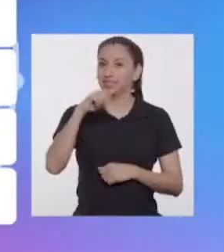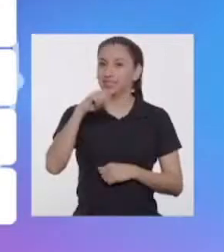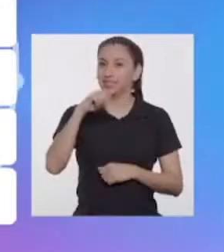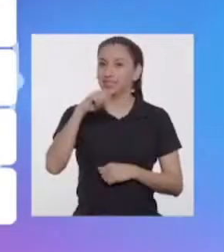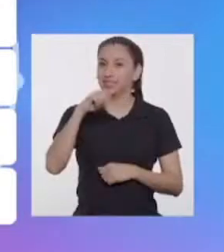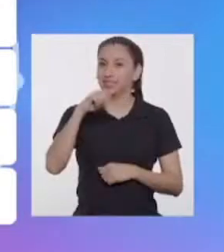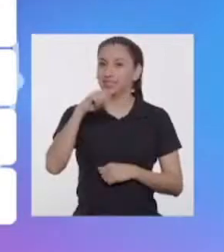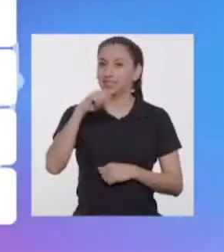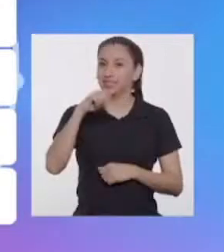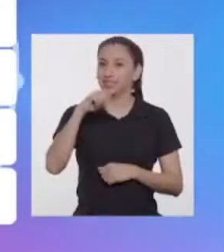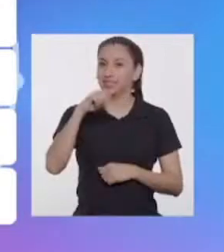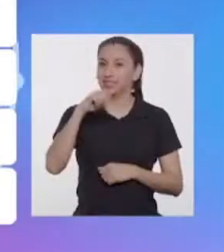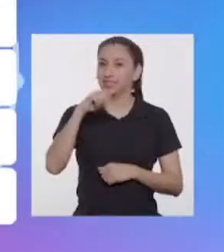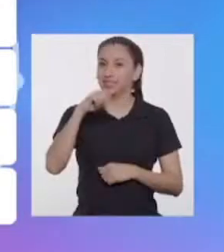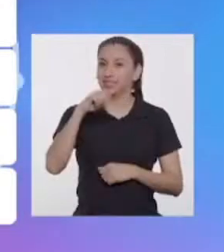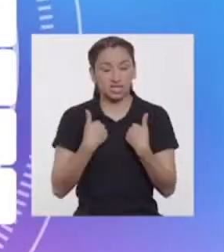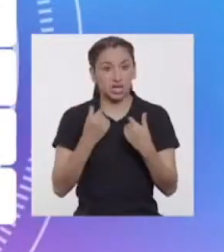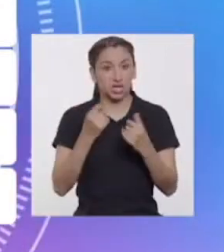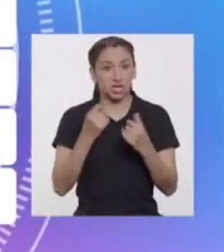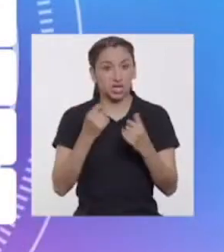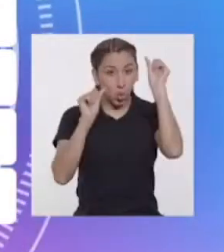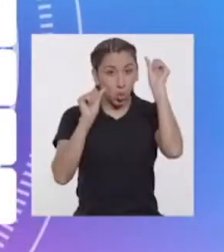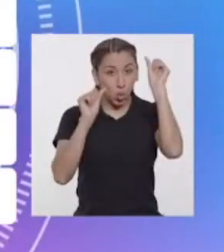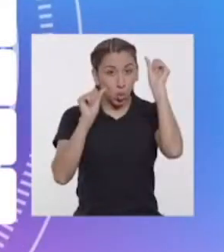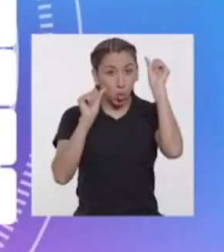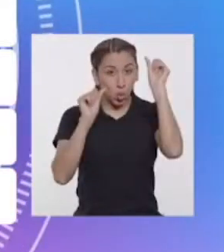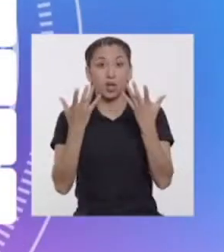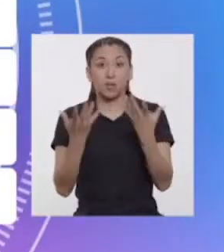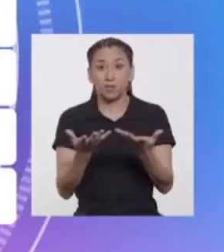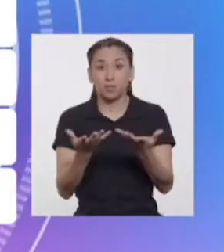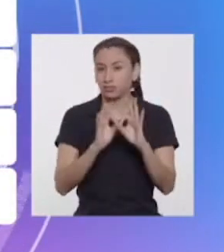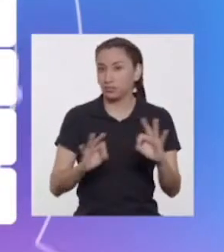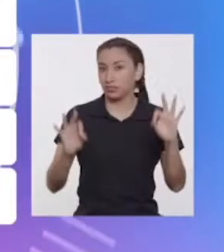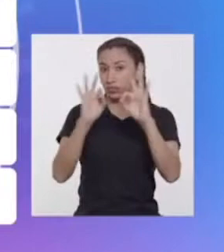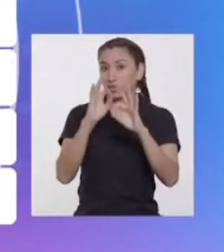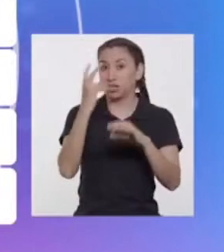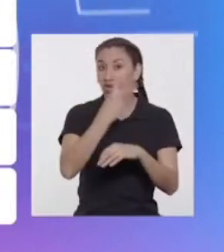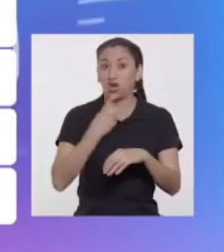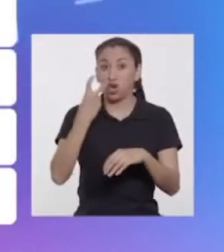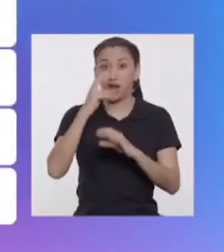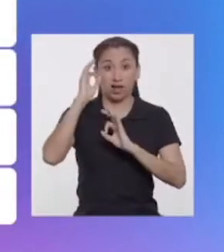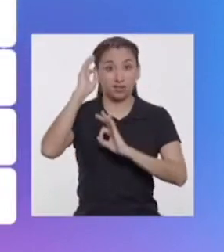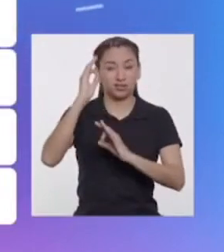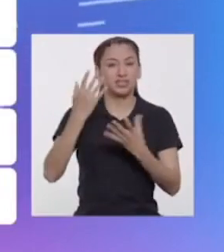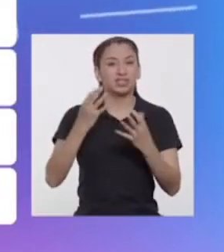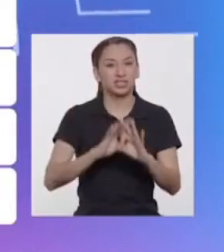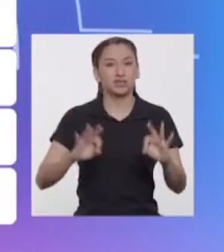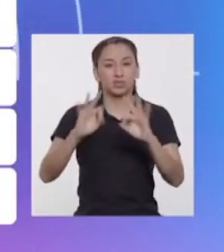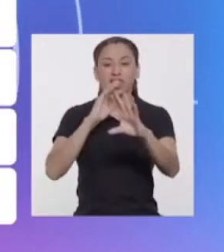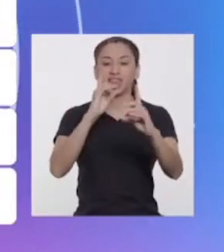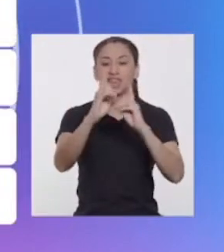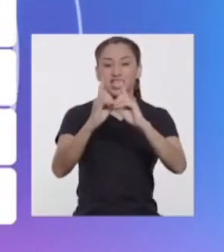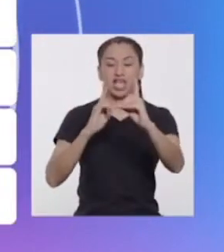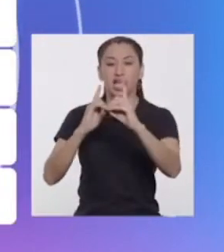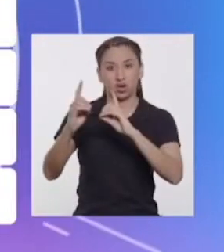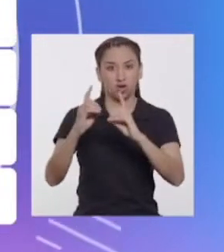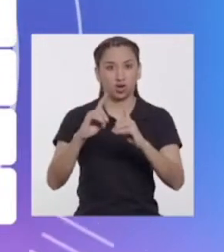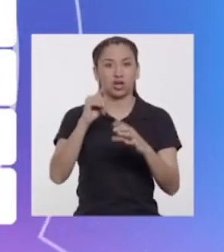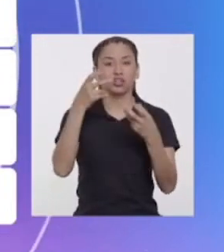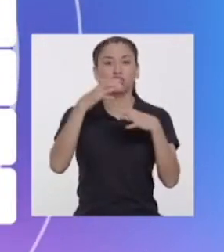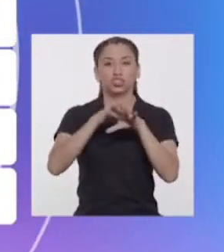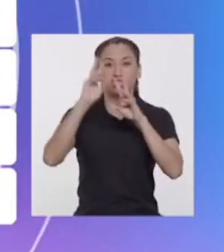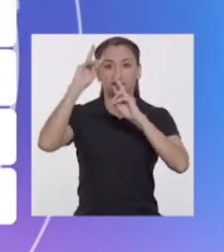preguntar al público si tiene una duda es necesario porque lo importante de una presentación oral es dialogar con los demás sobre el tema